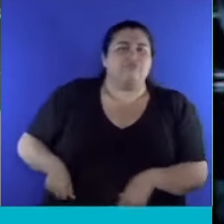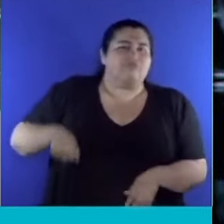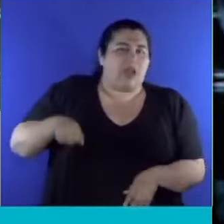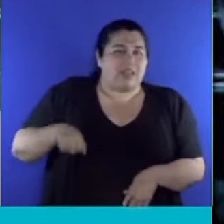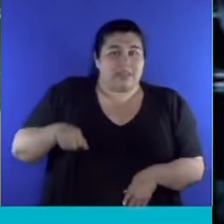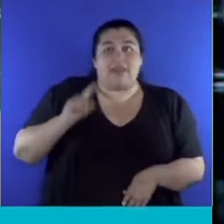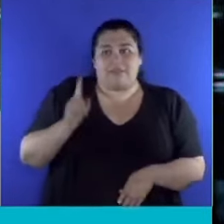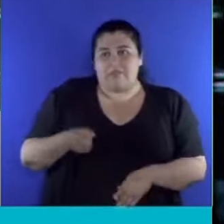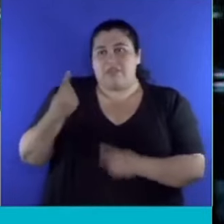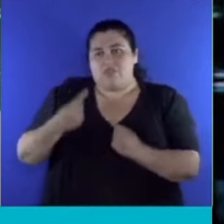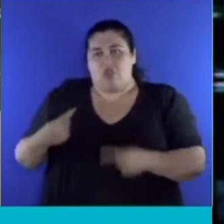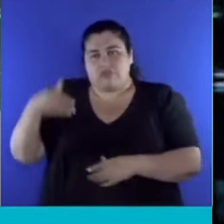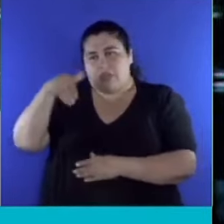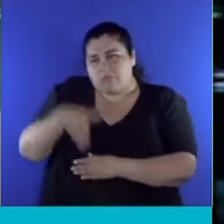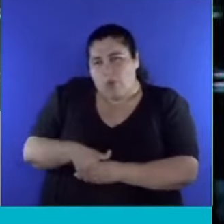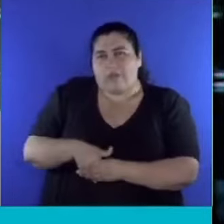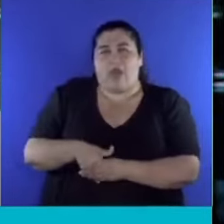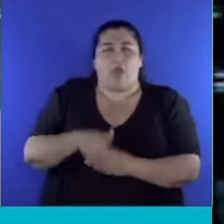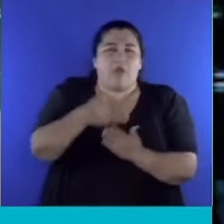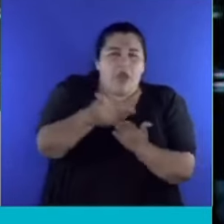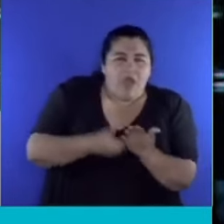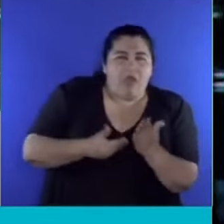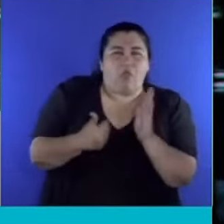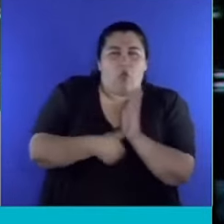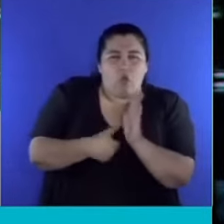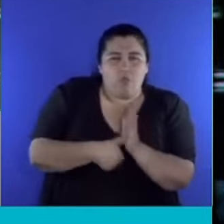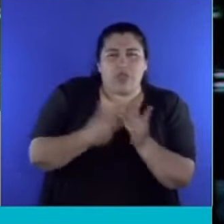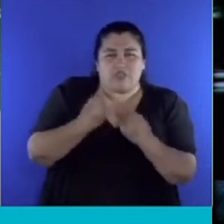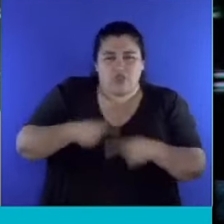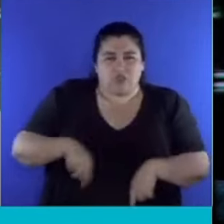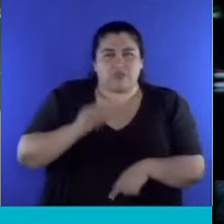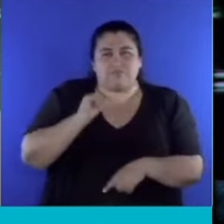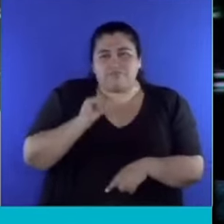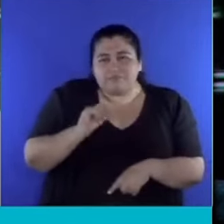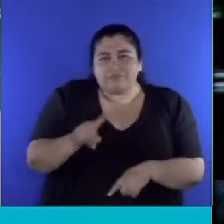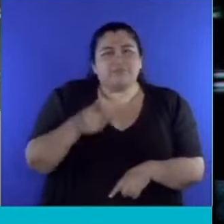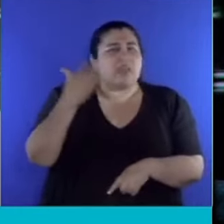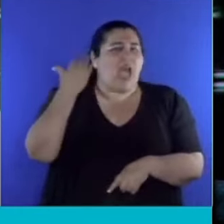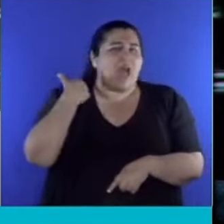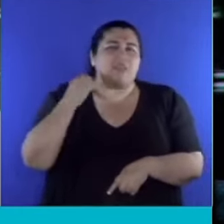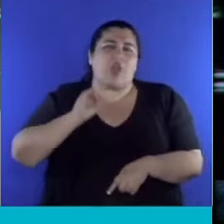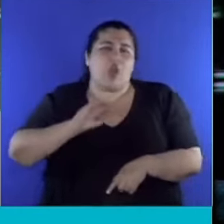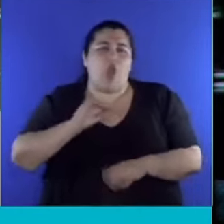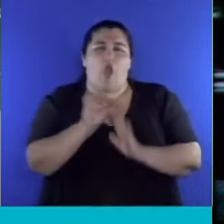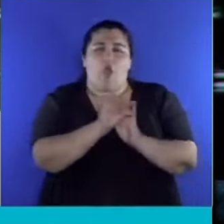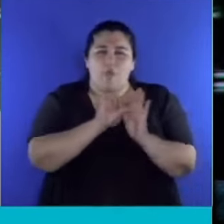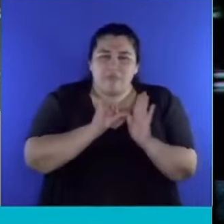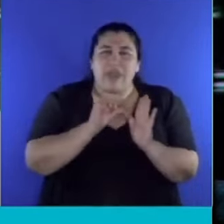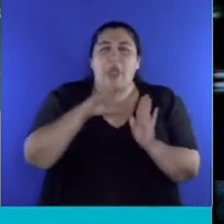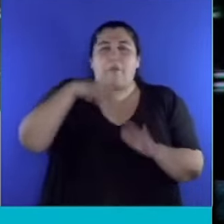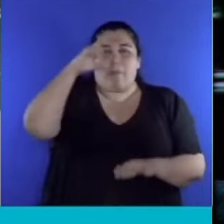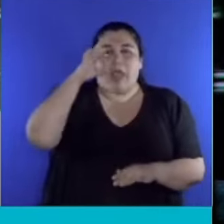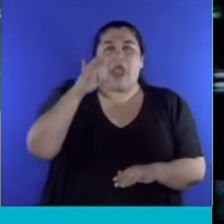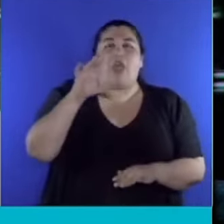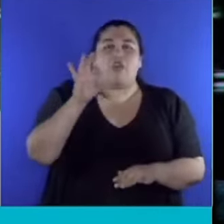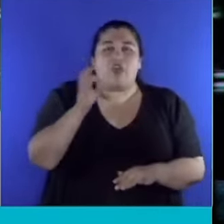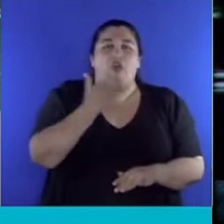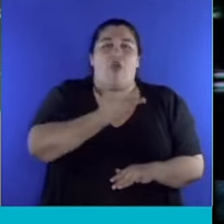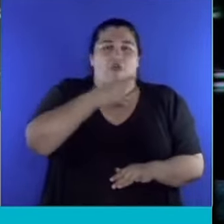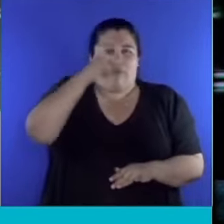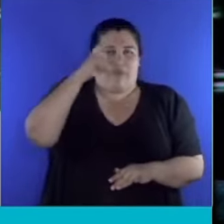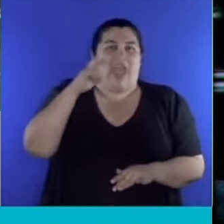también guardaba su documento con un seudónimo que utilizaba en ese momento el de Norberto Pedro freire